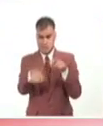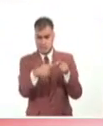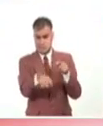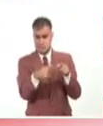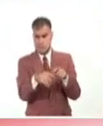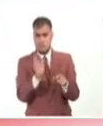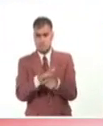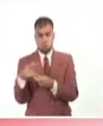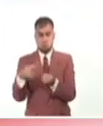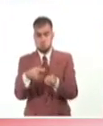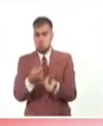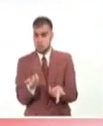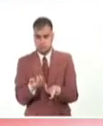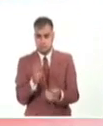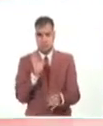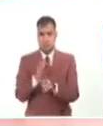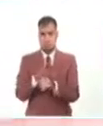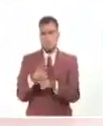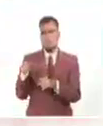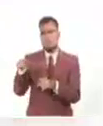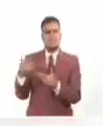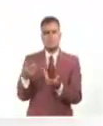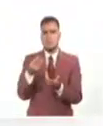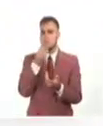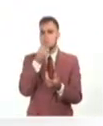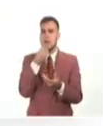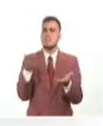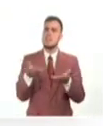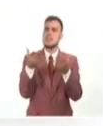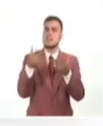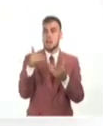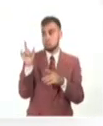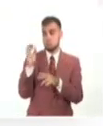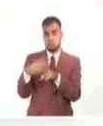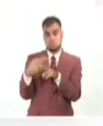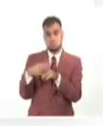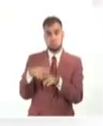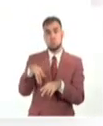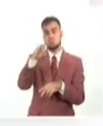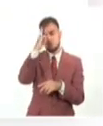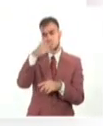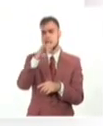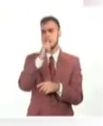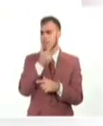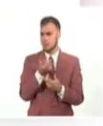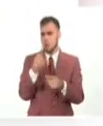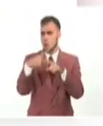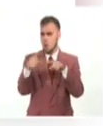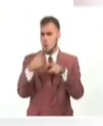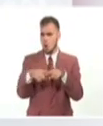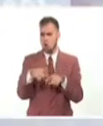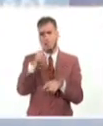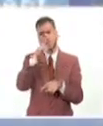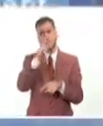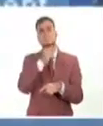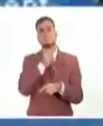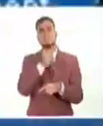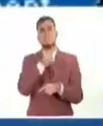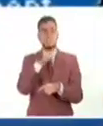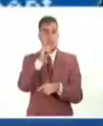oposición que lucha por la libertad la democracia el respeto a los derechos humanos y el bienestar